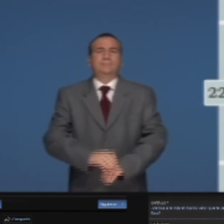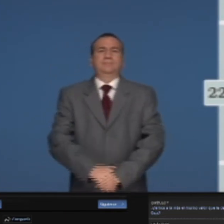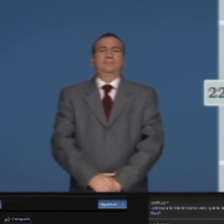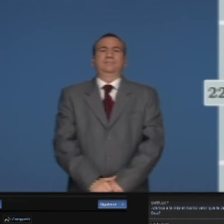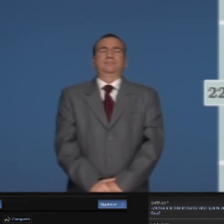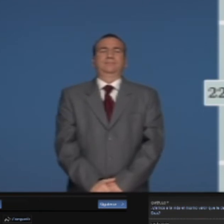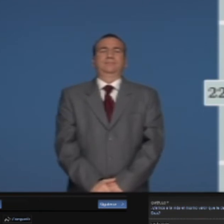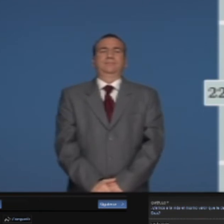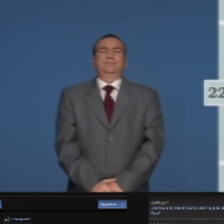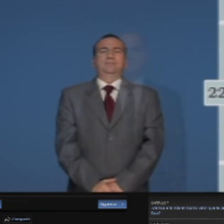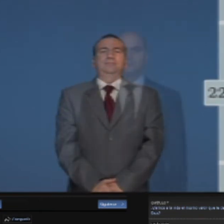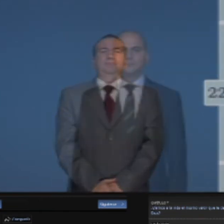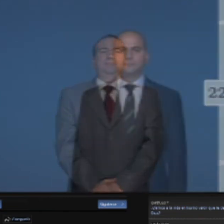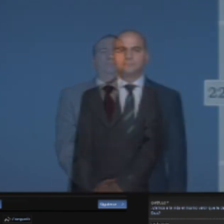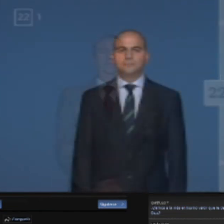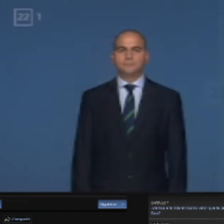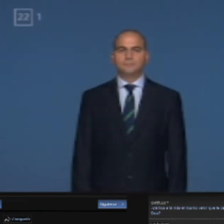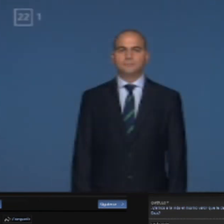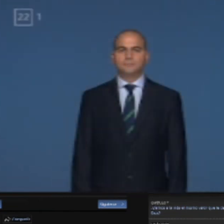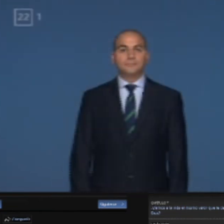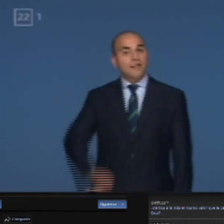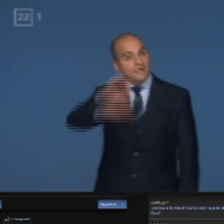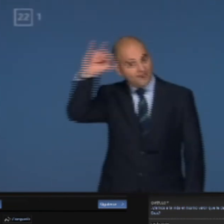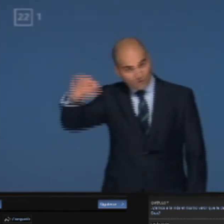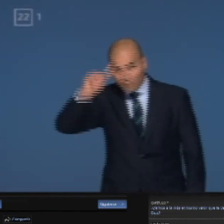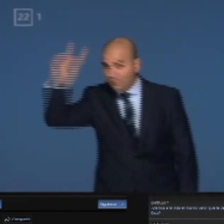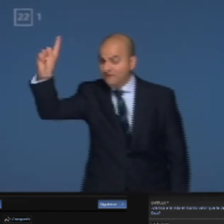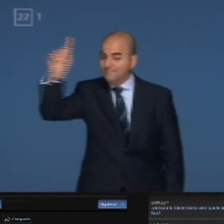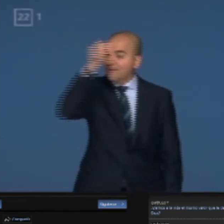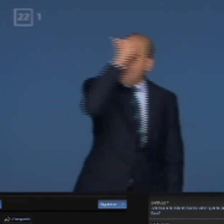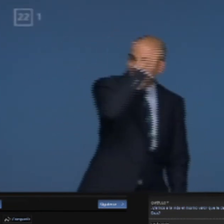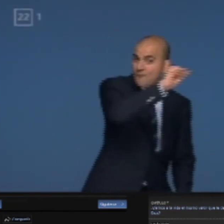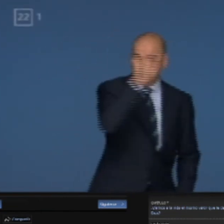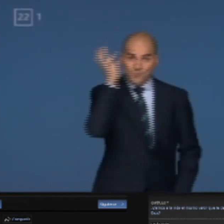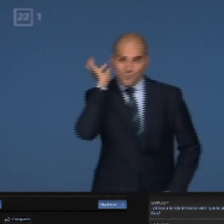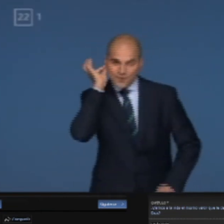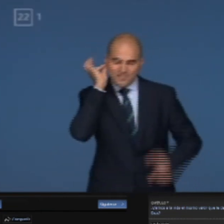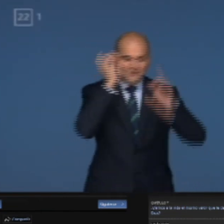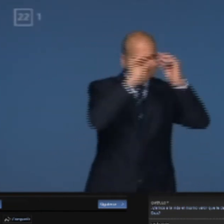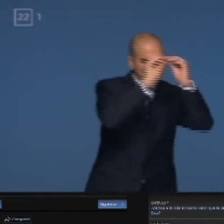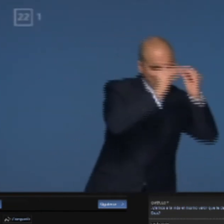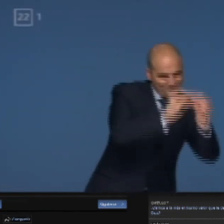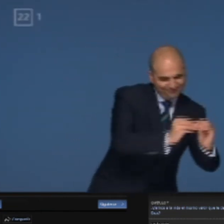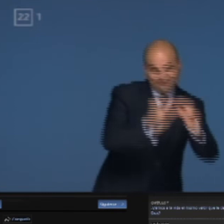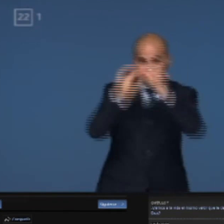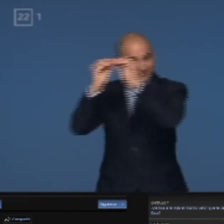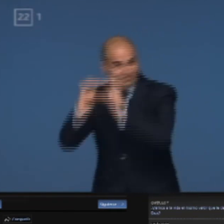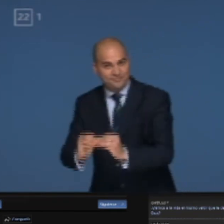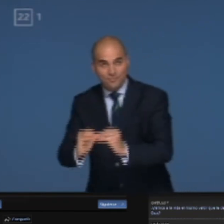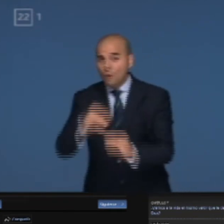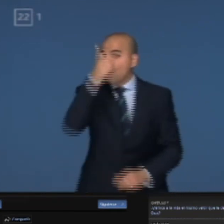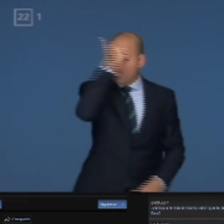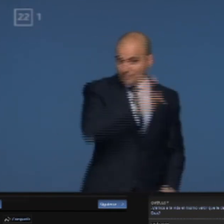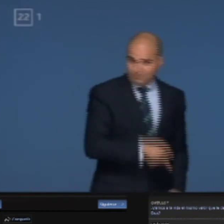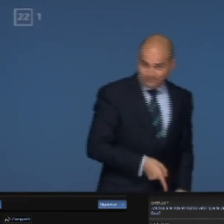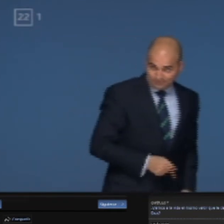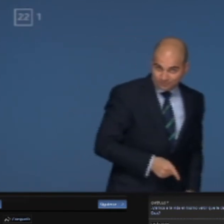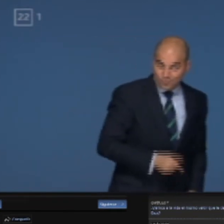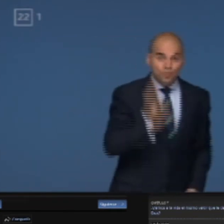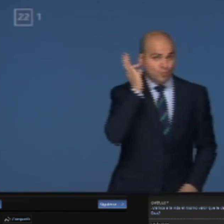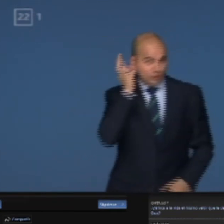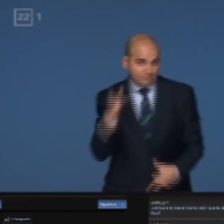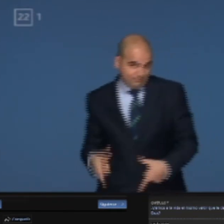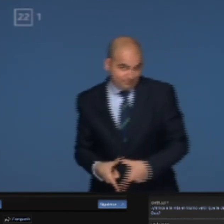fomenta actitudes egocéntricas y corrompe la mente. La nota a pie de página dice, miremos a la ver masturbación